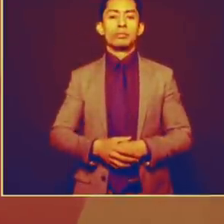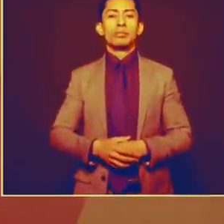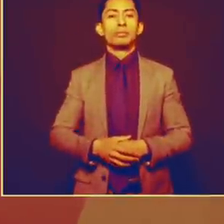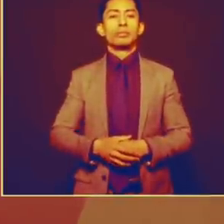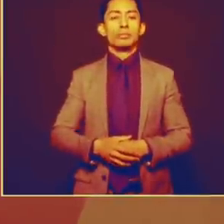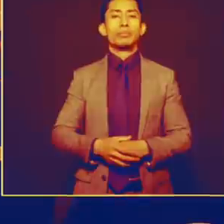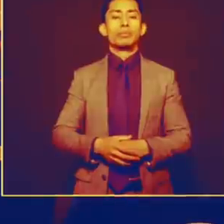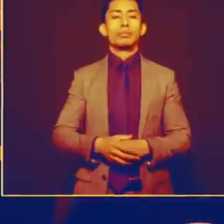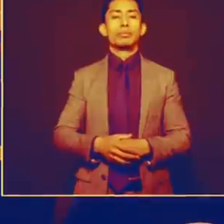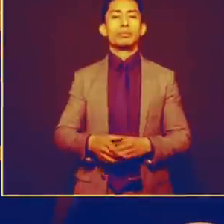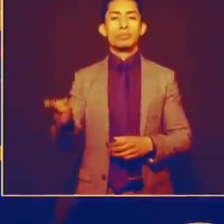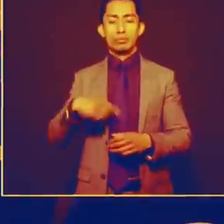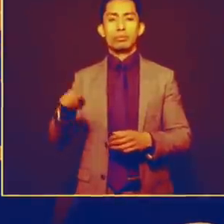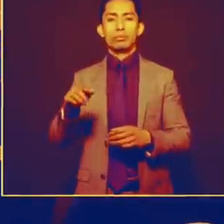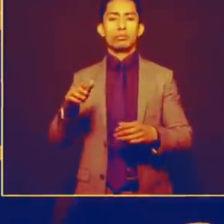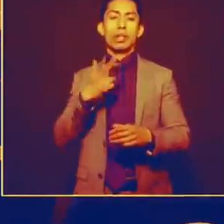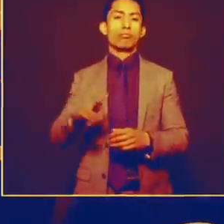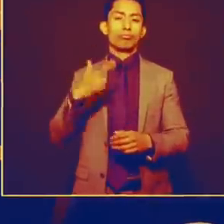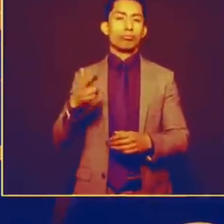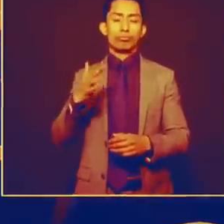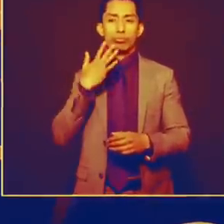van a los restaurantes más